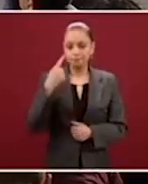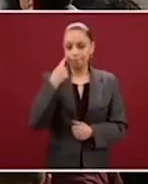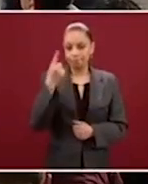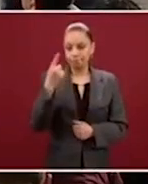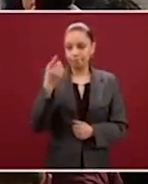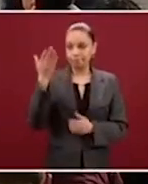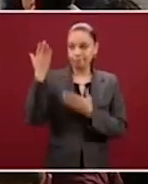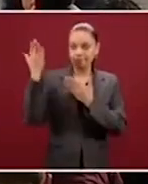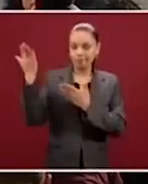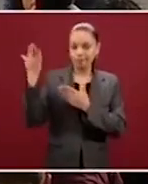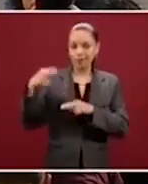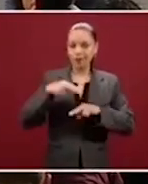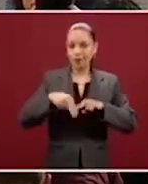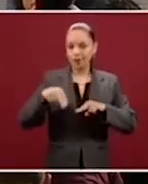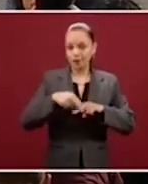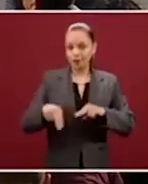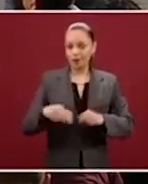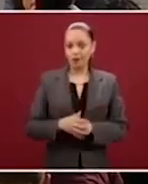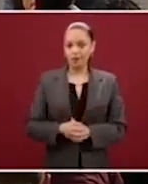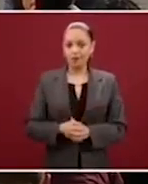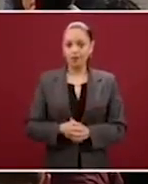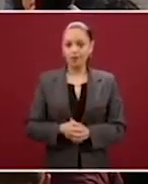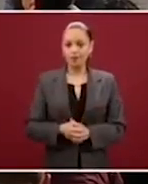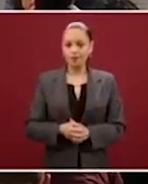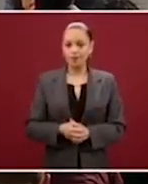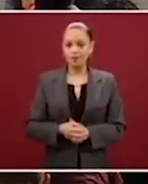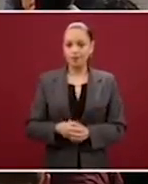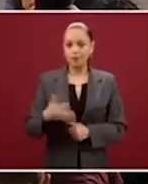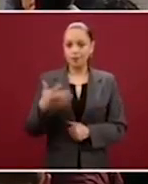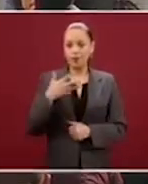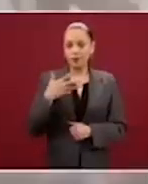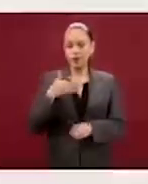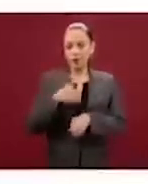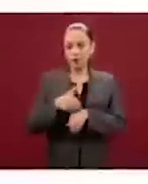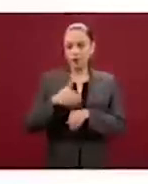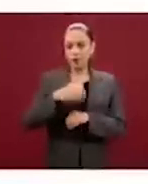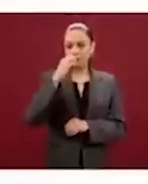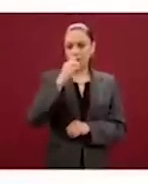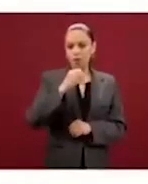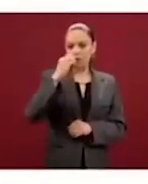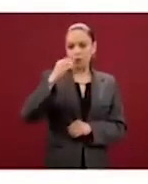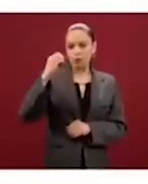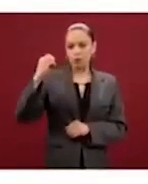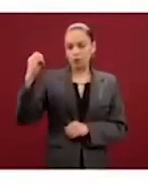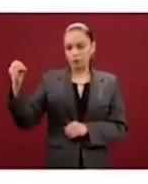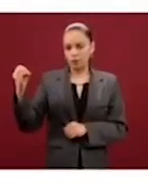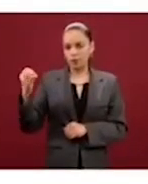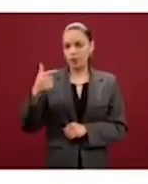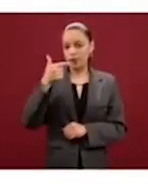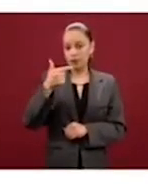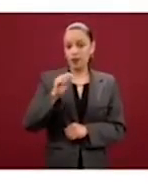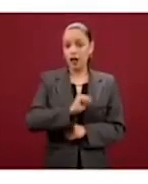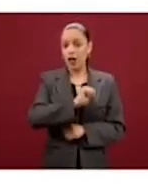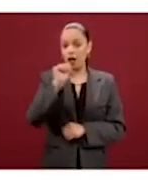el boleto que se compone del 000070 ceros al